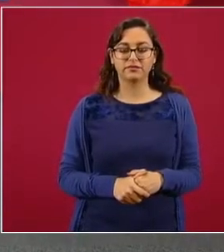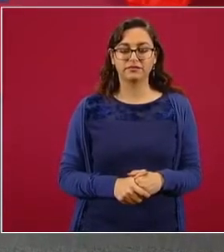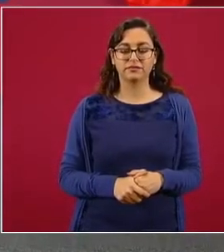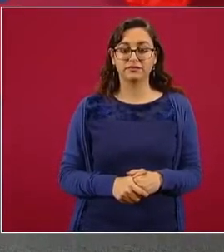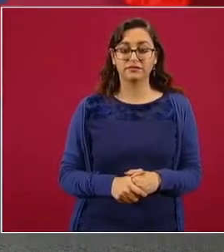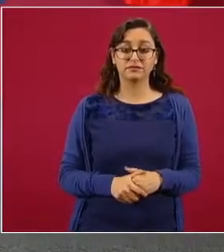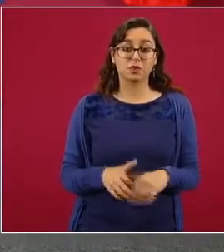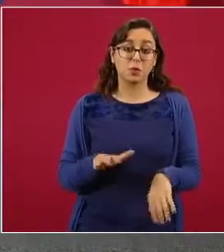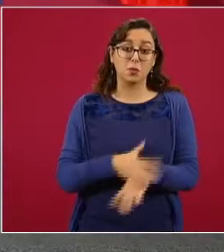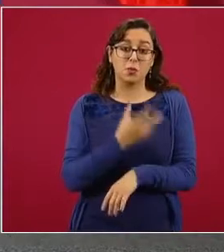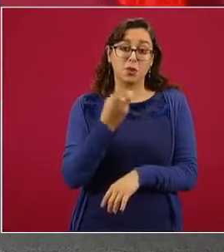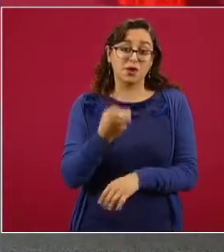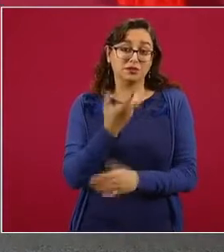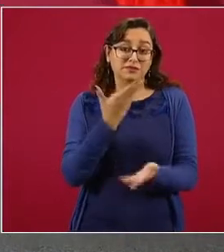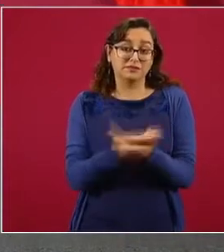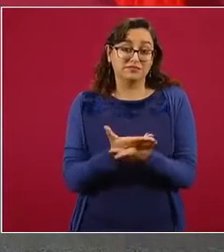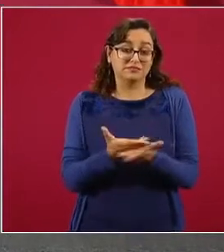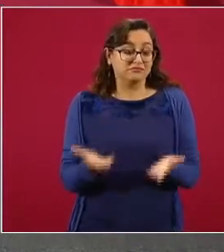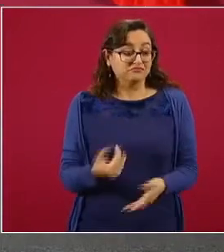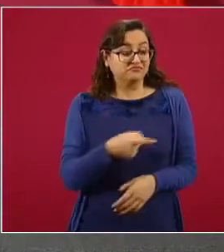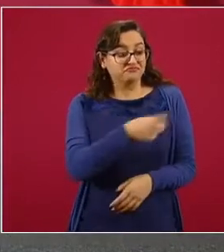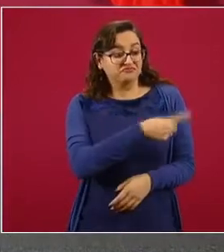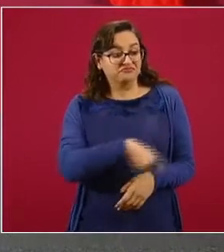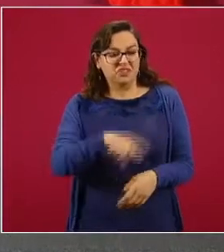los tiene molestos,